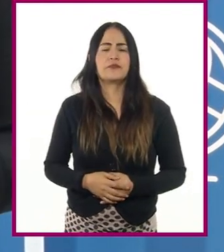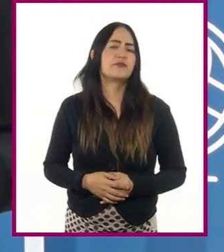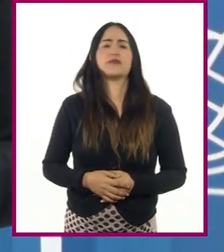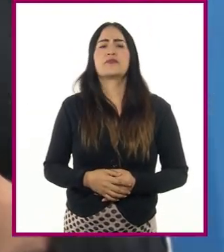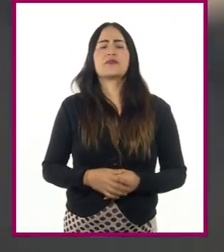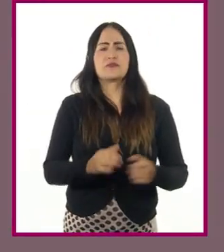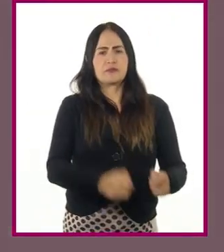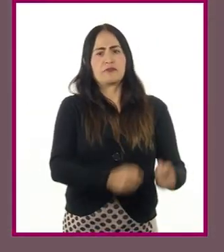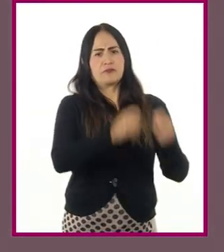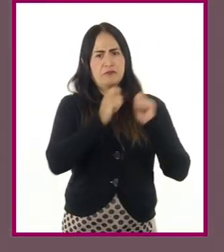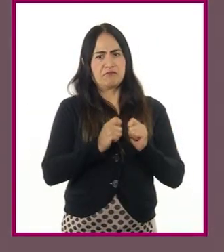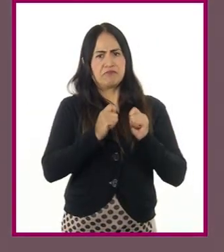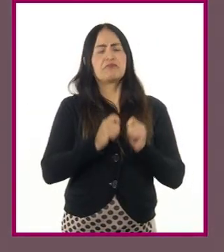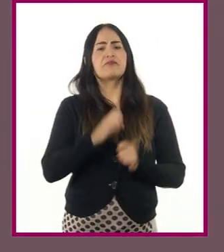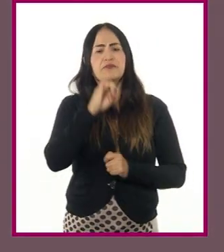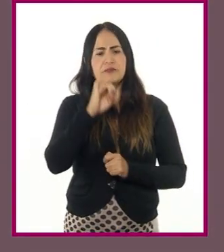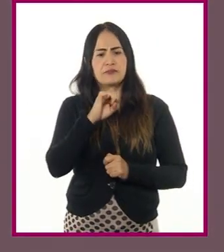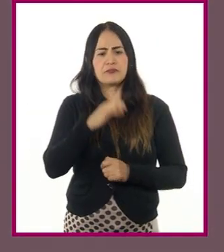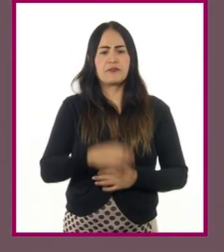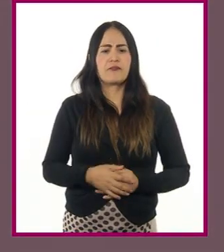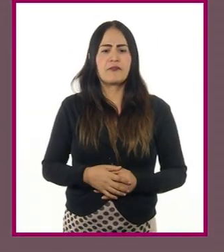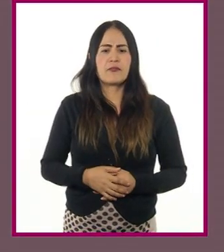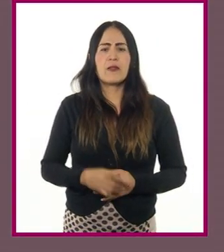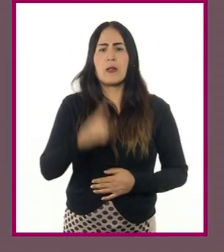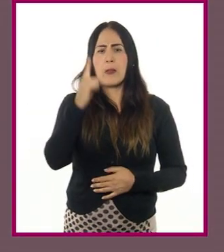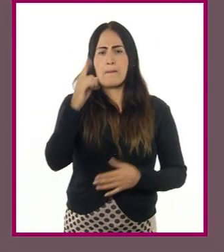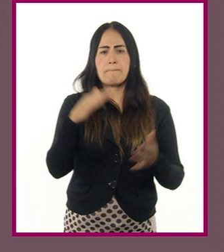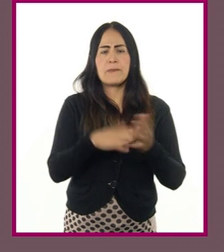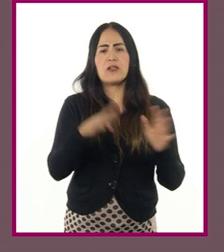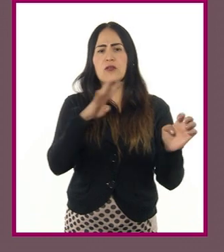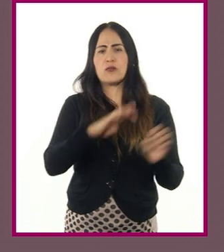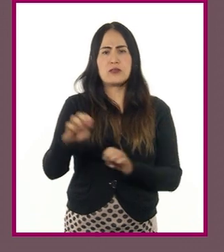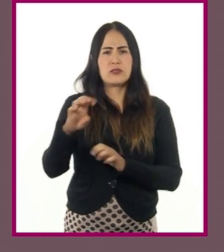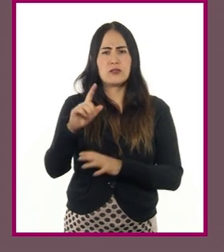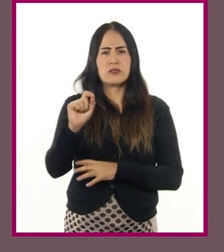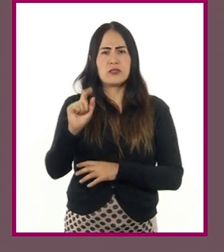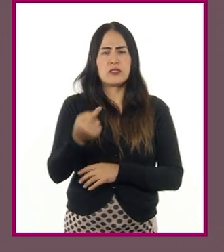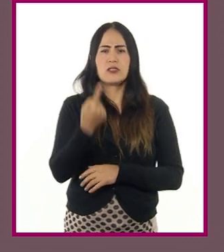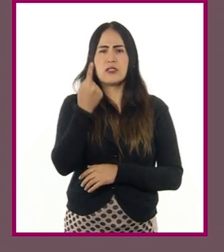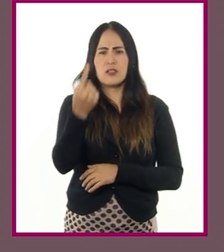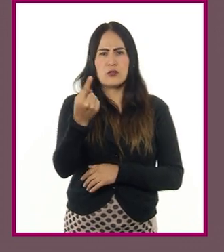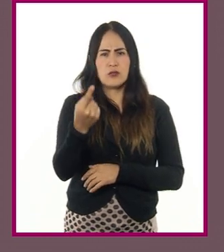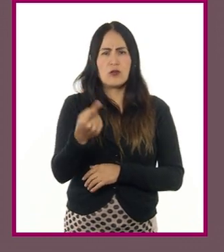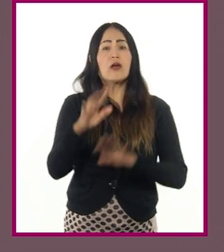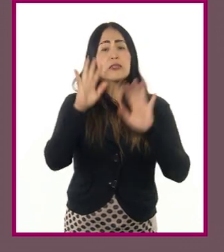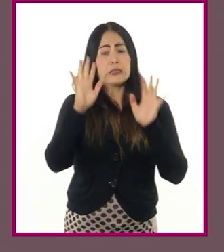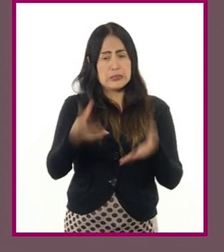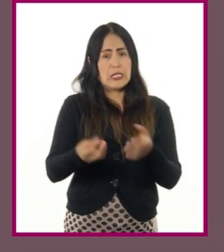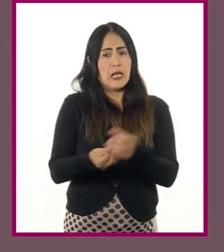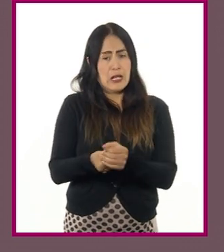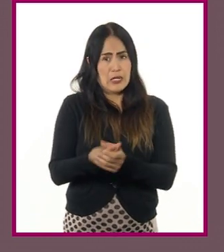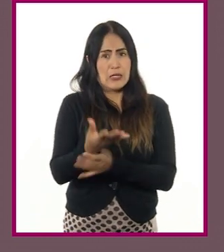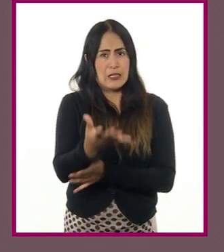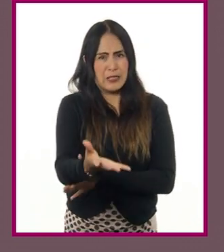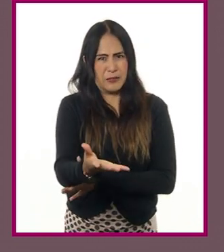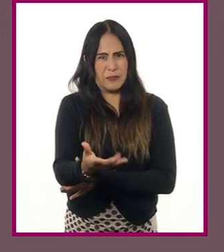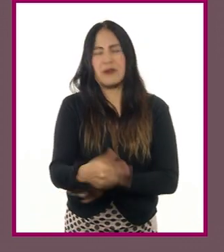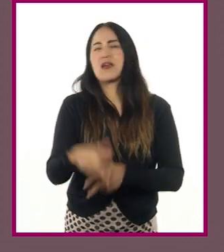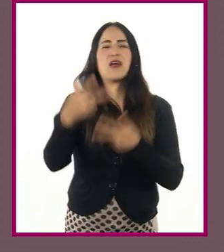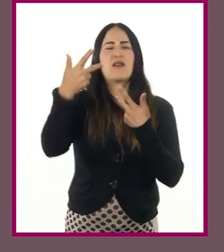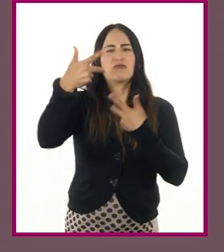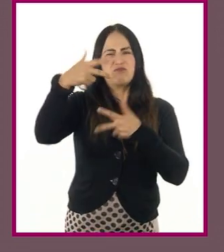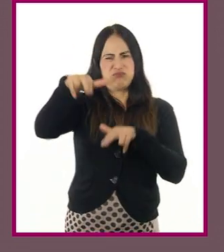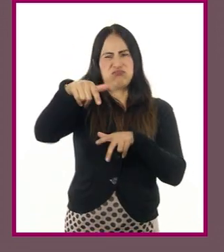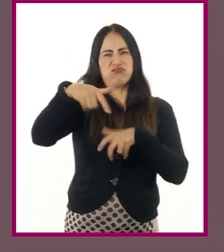militante Noviembre. En 1971, después de recuperar la libertad por la huelga